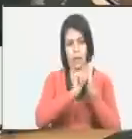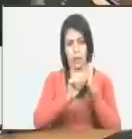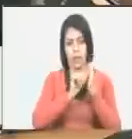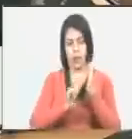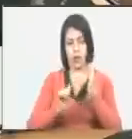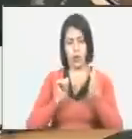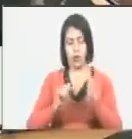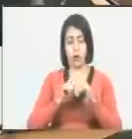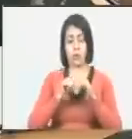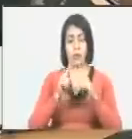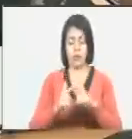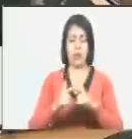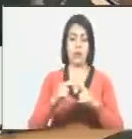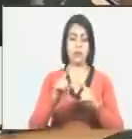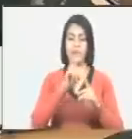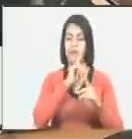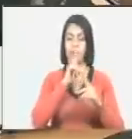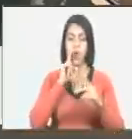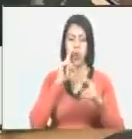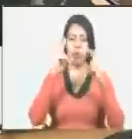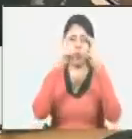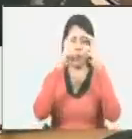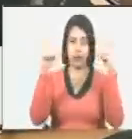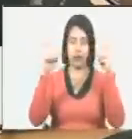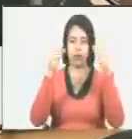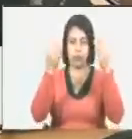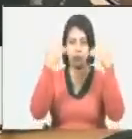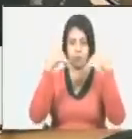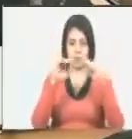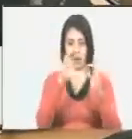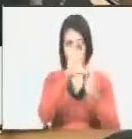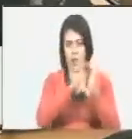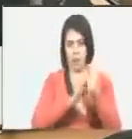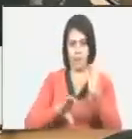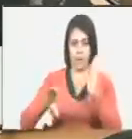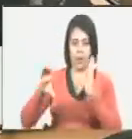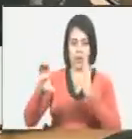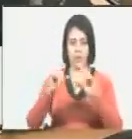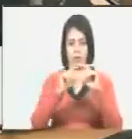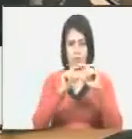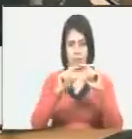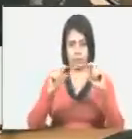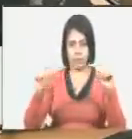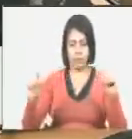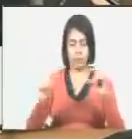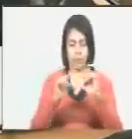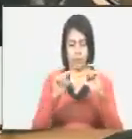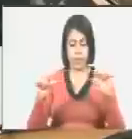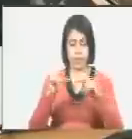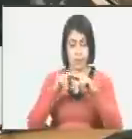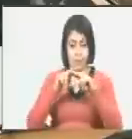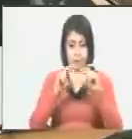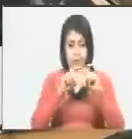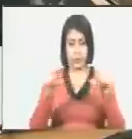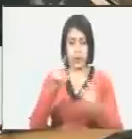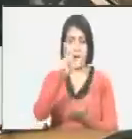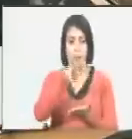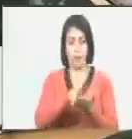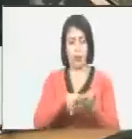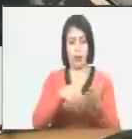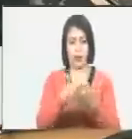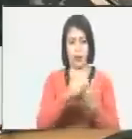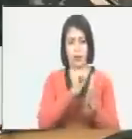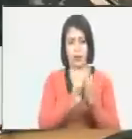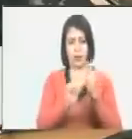artículo, así como las denominaciones de los títulos, capítulos, acápites y epígrafes, quedando aprobado hasta